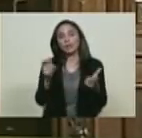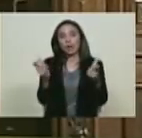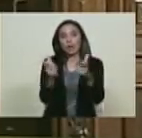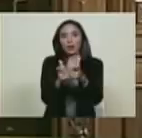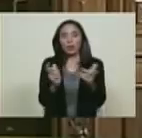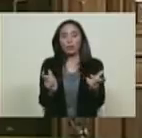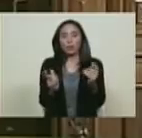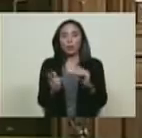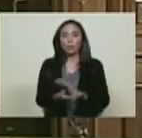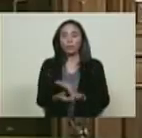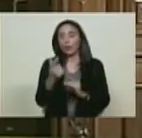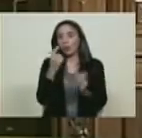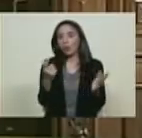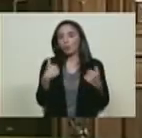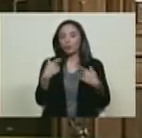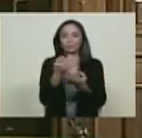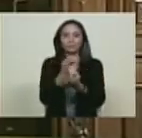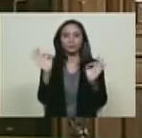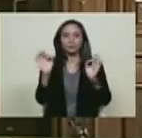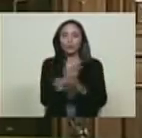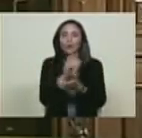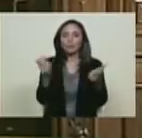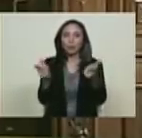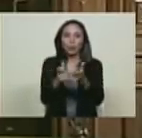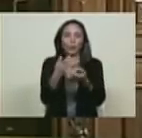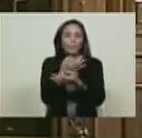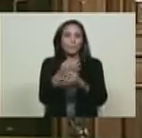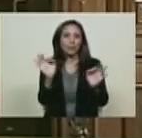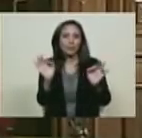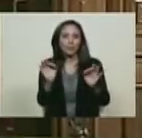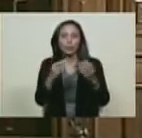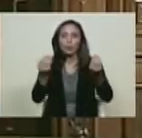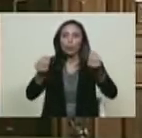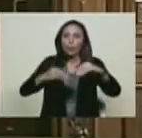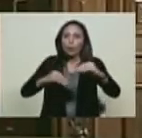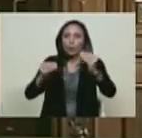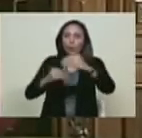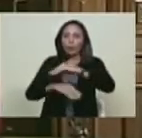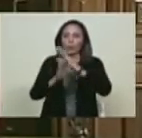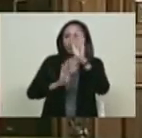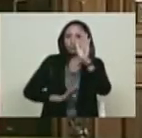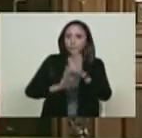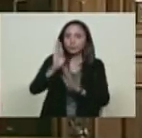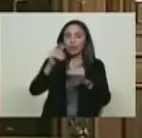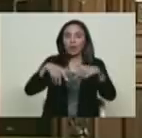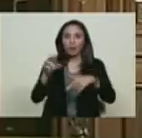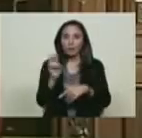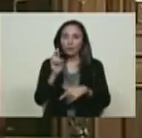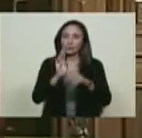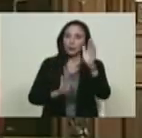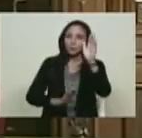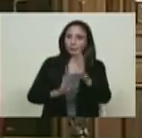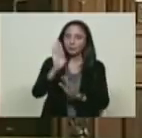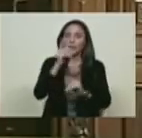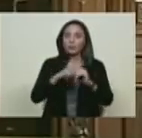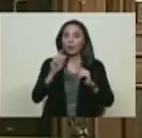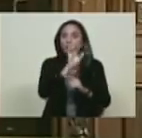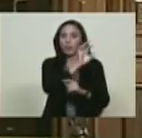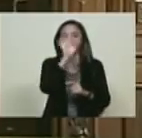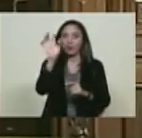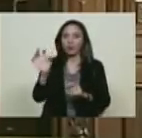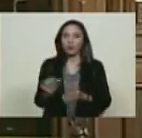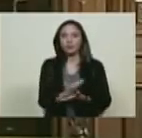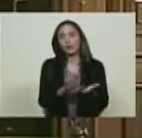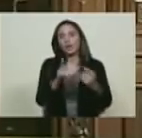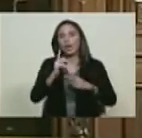puedo declararlo, ha sido un éxito total del acuerdo que impulsamos desde Venezuela junto a los países OPEP y